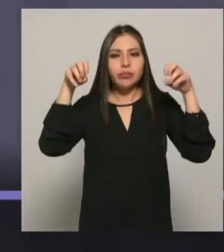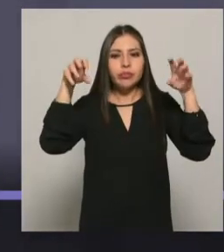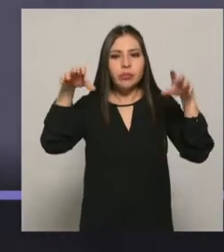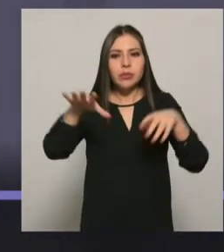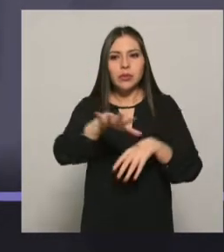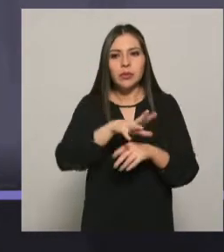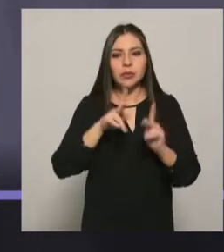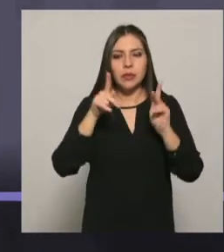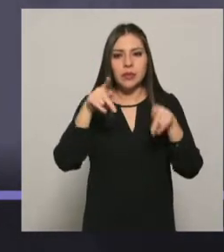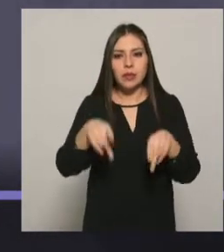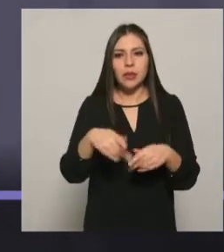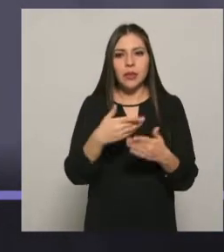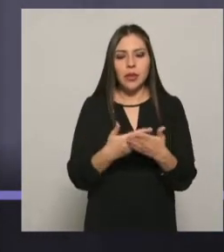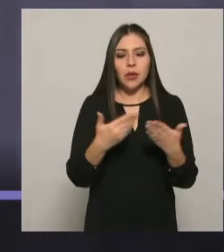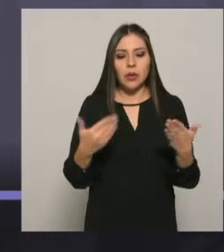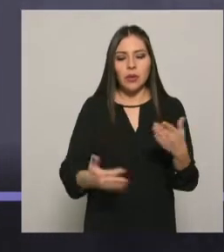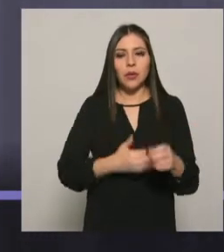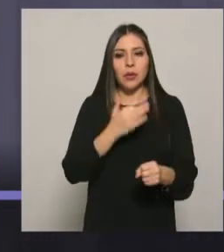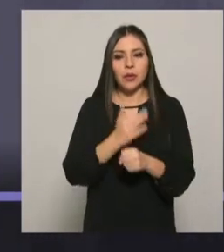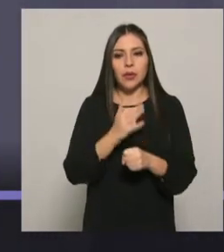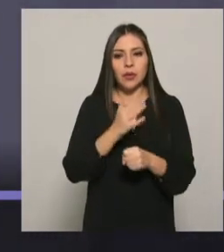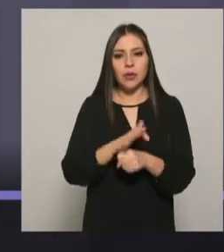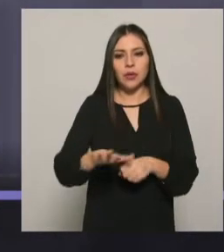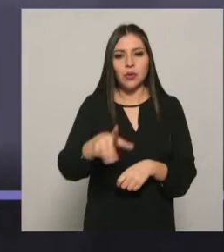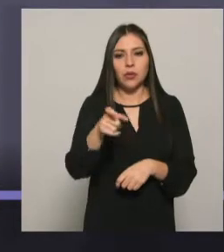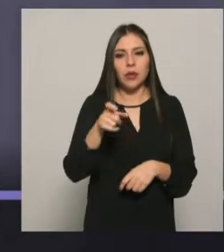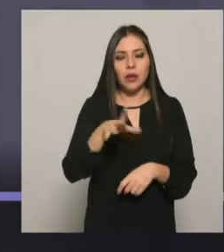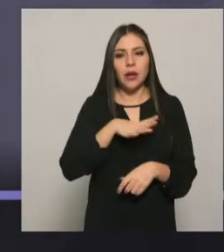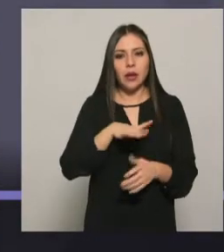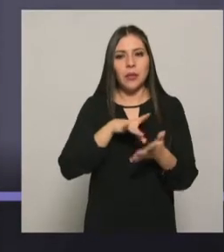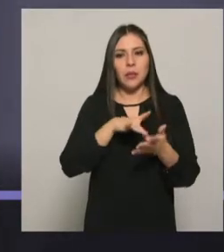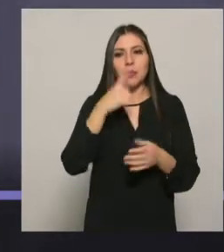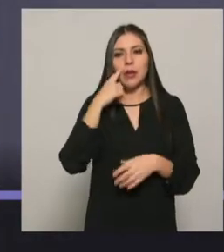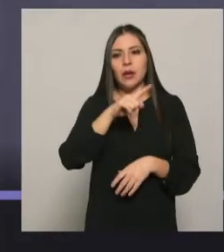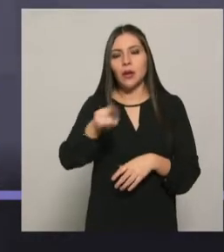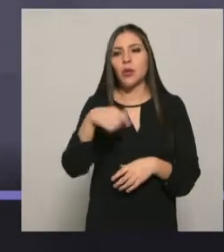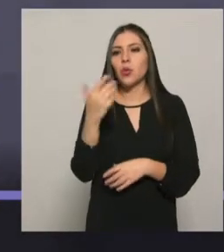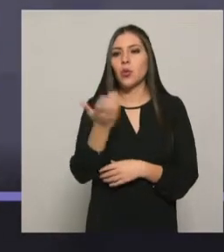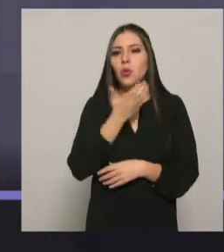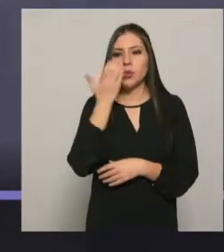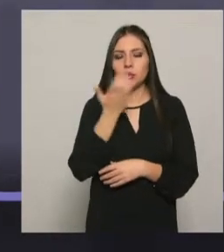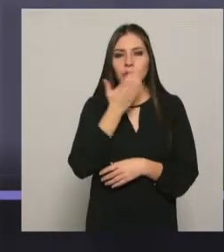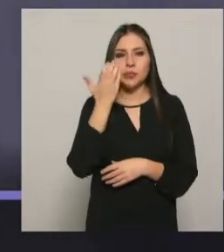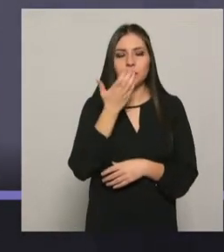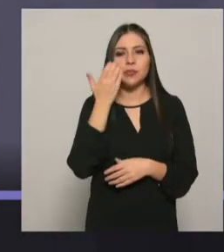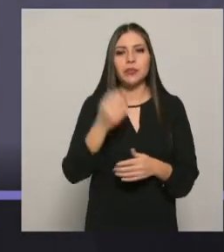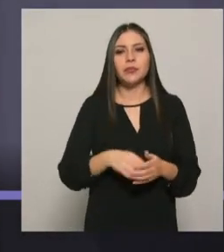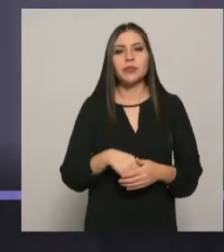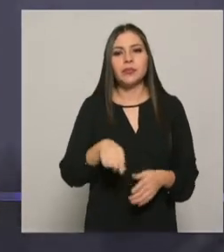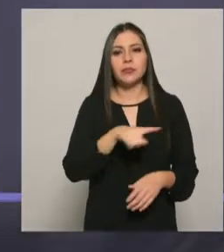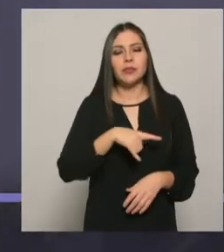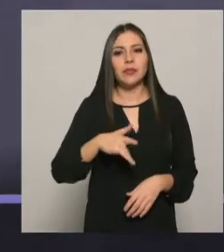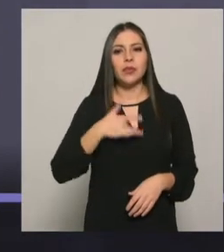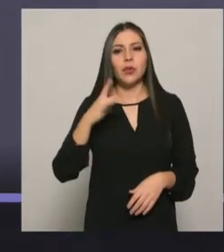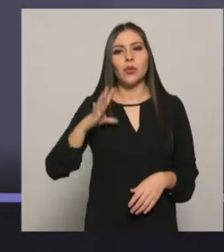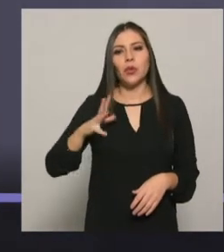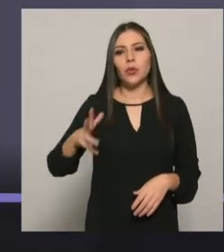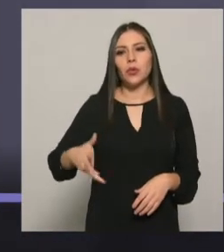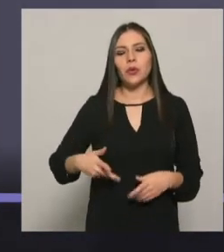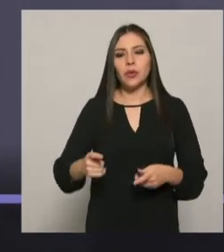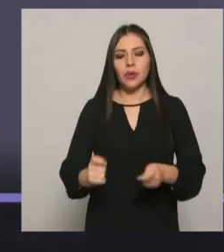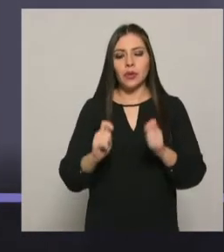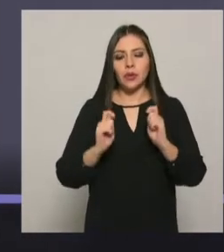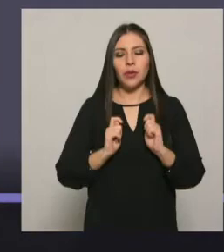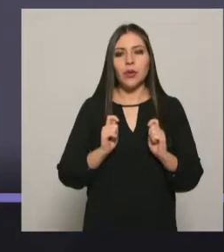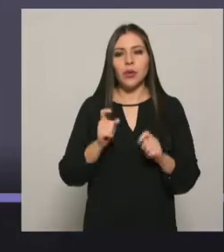en Xochimilco hay un movimiento muy importante para todas estas tradiciones. Imagínate, nosotros ser orgullosos de tener el nombramiento